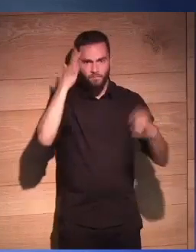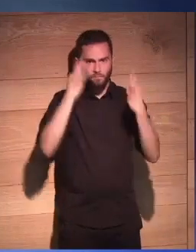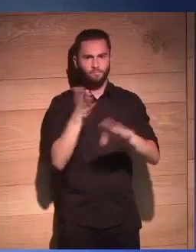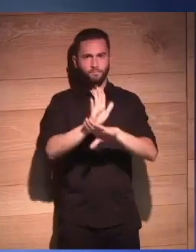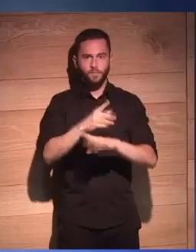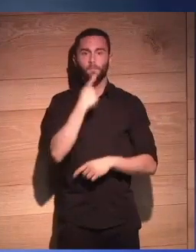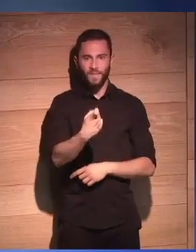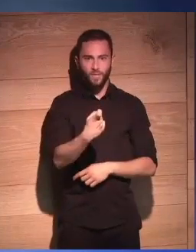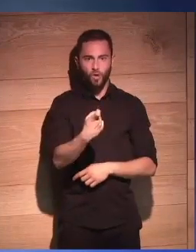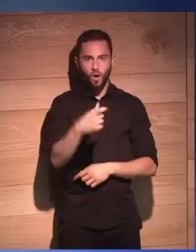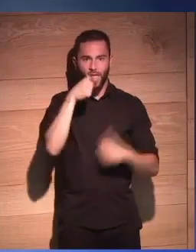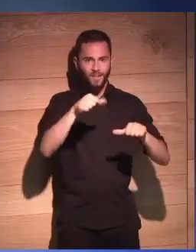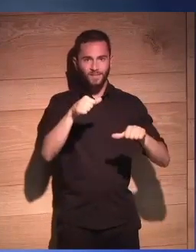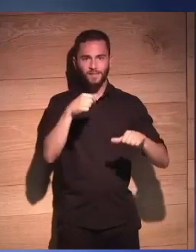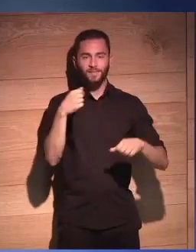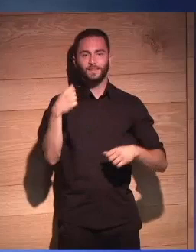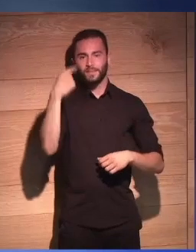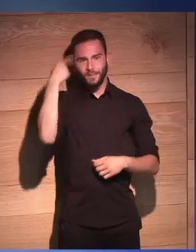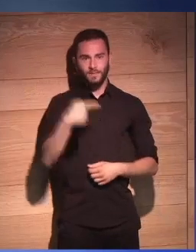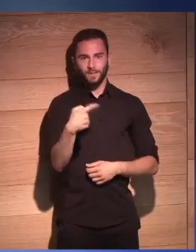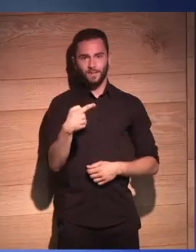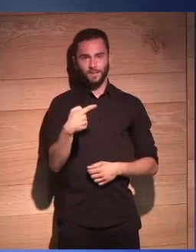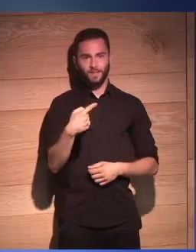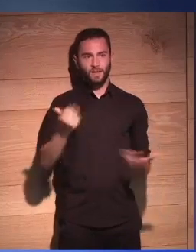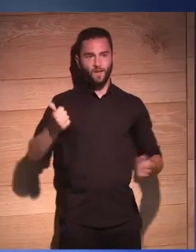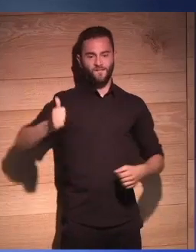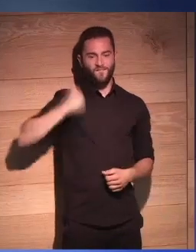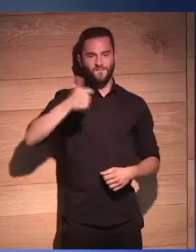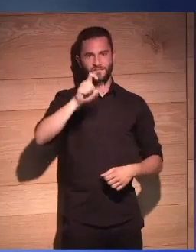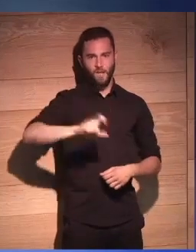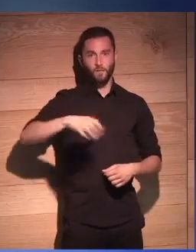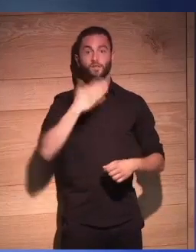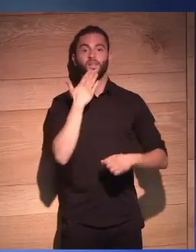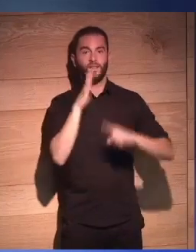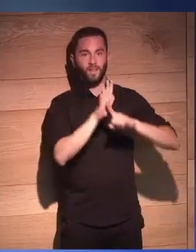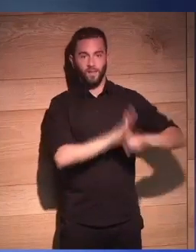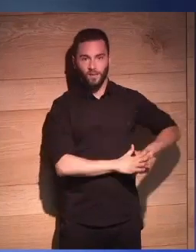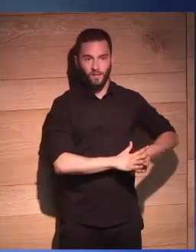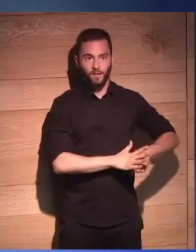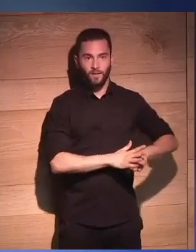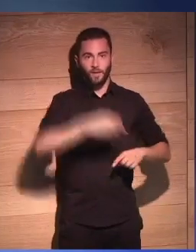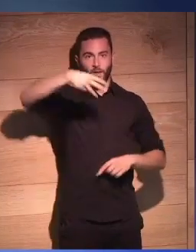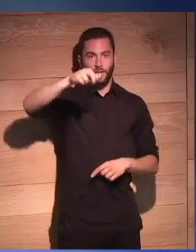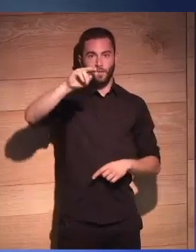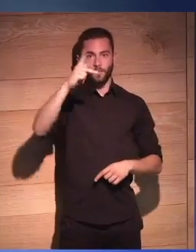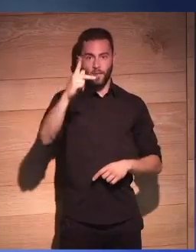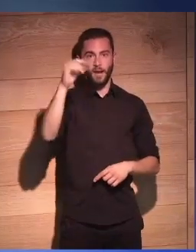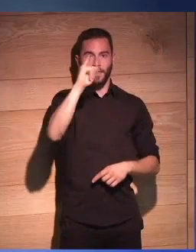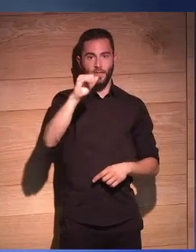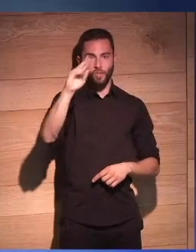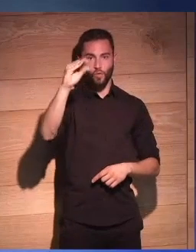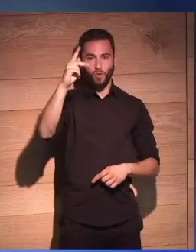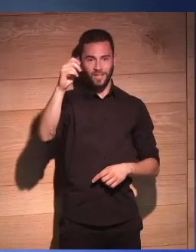otro mito, estereotipo de los falsos, ¿no? Del edadismo. Y lo dijo Mark Zuckerberg una vez en un